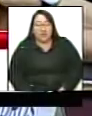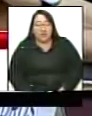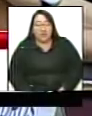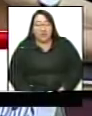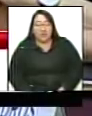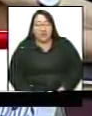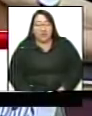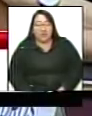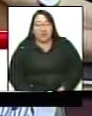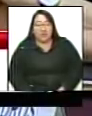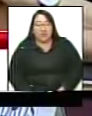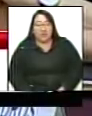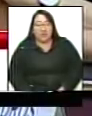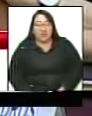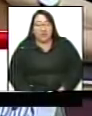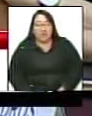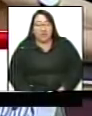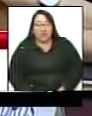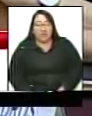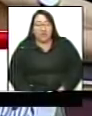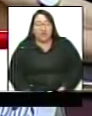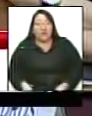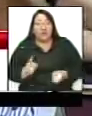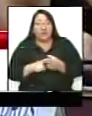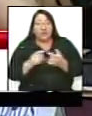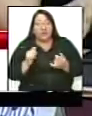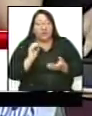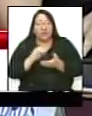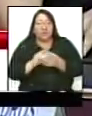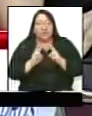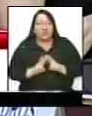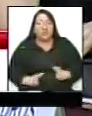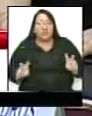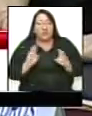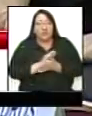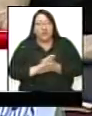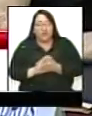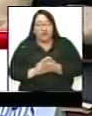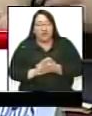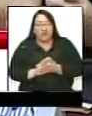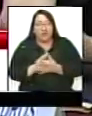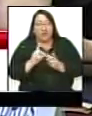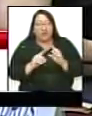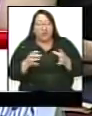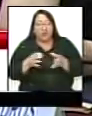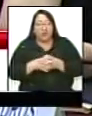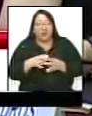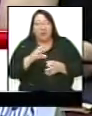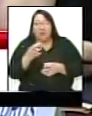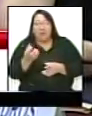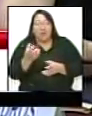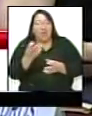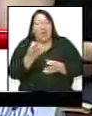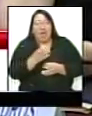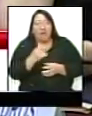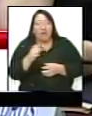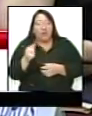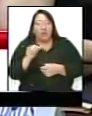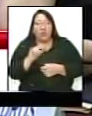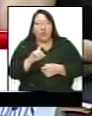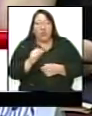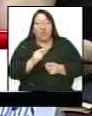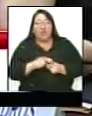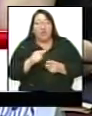muchas especies, aún todavía no colocadas en valor en el mercado. Somos centro de origen de la papa, el camote, la yuca, una serie